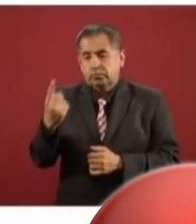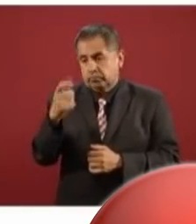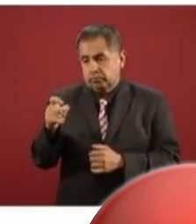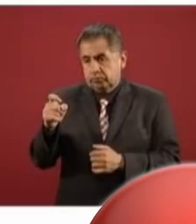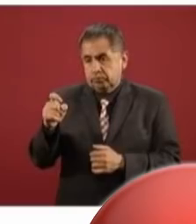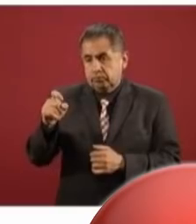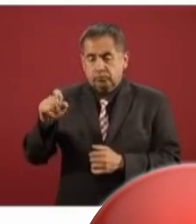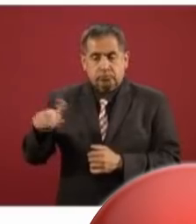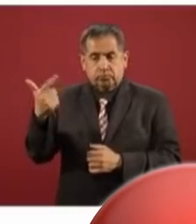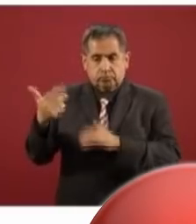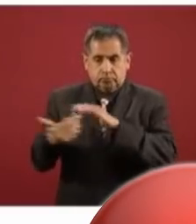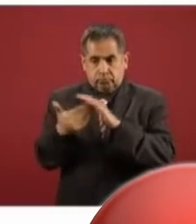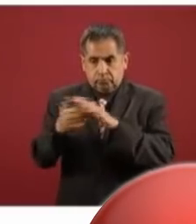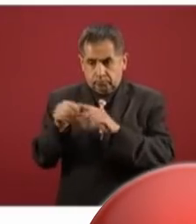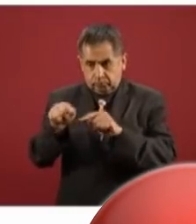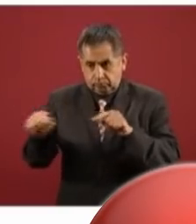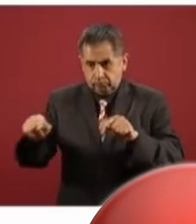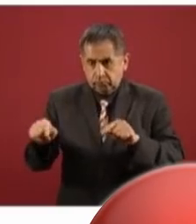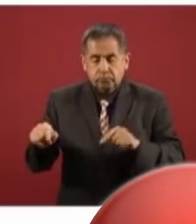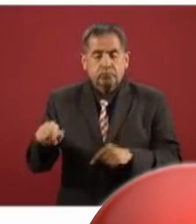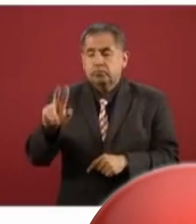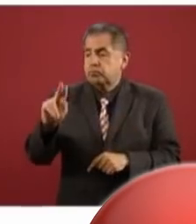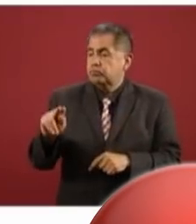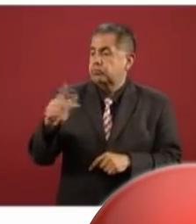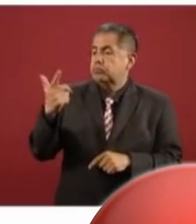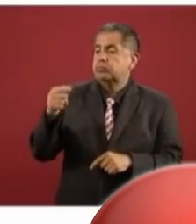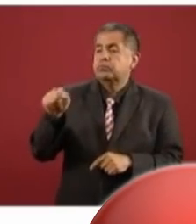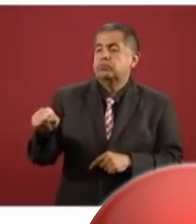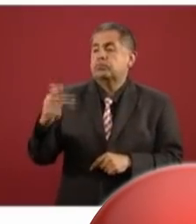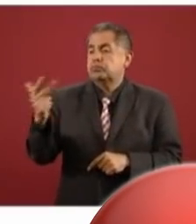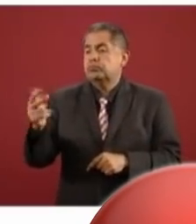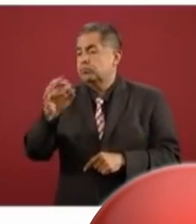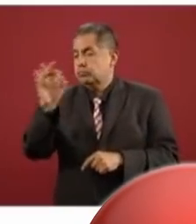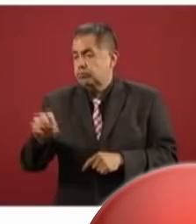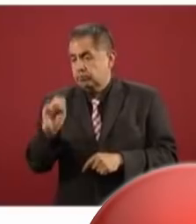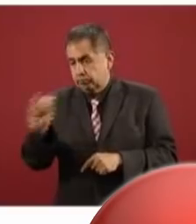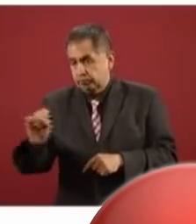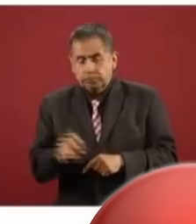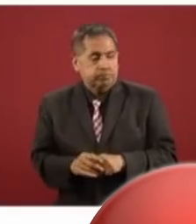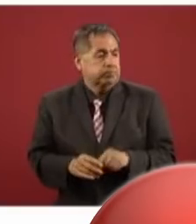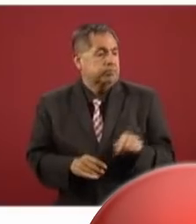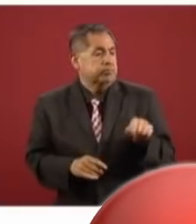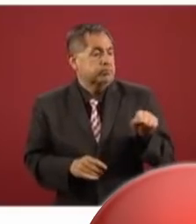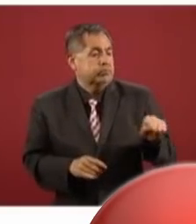112 mesas que se montaron, un 87.8% por el sí,